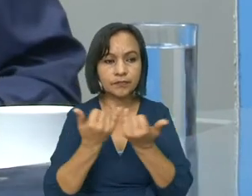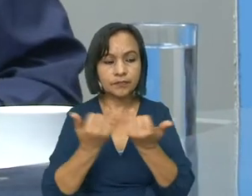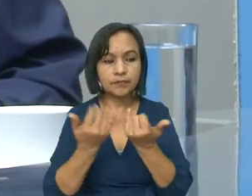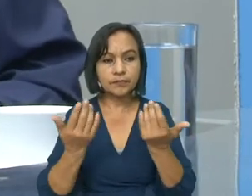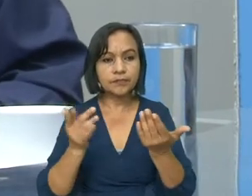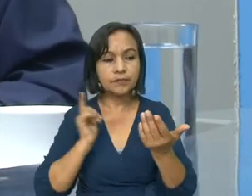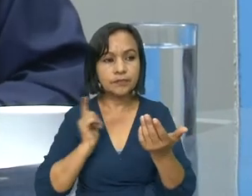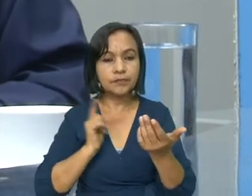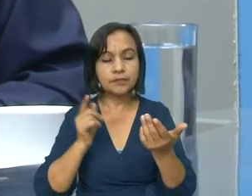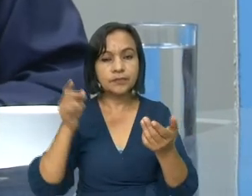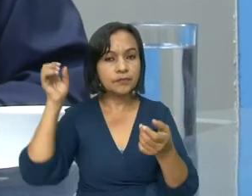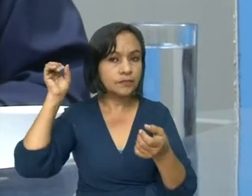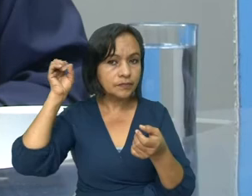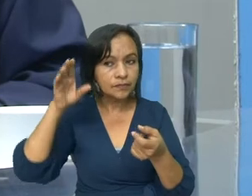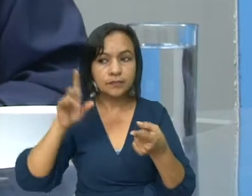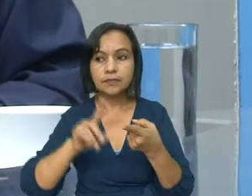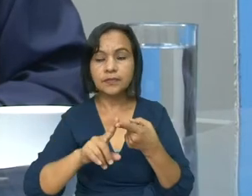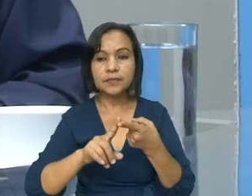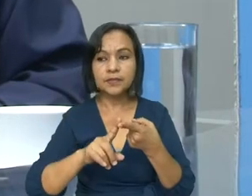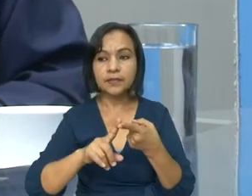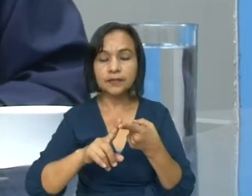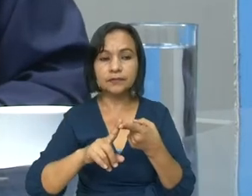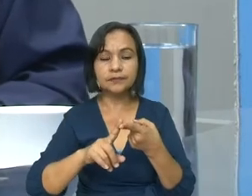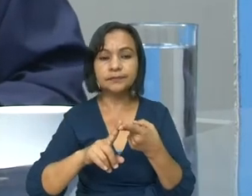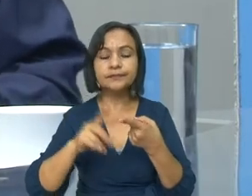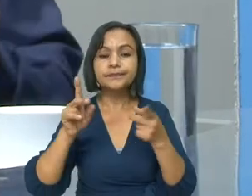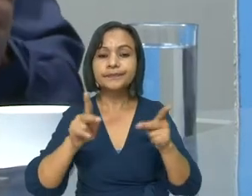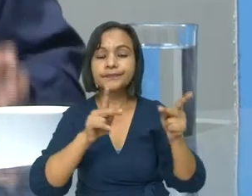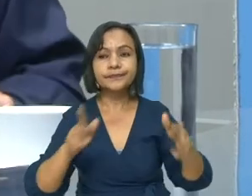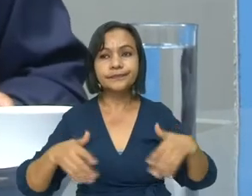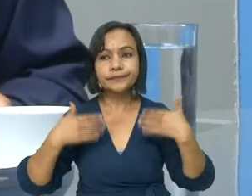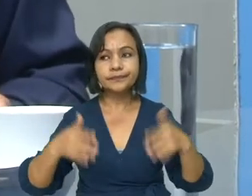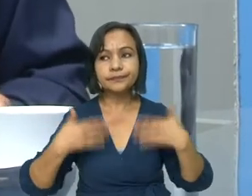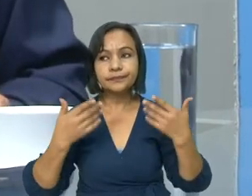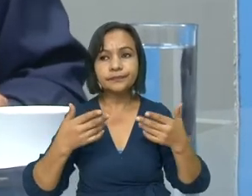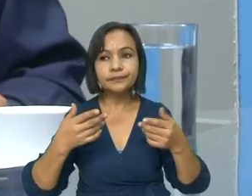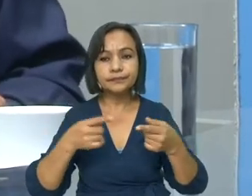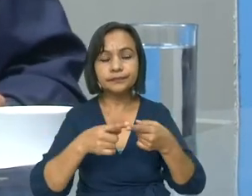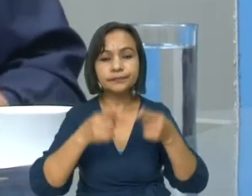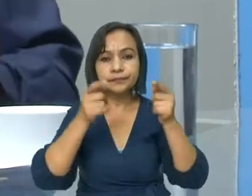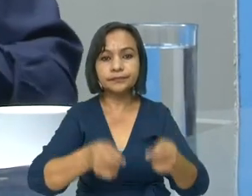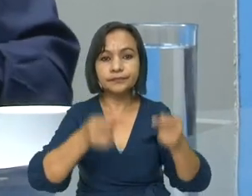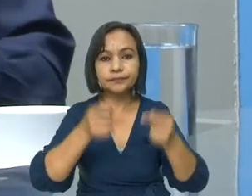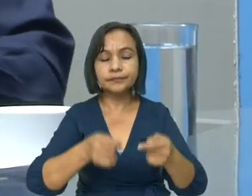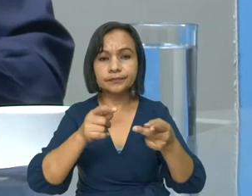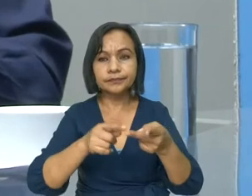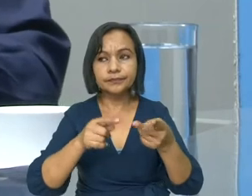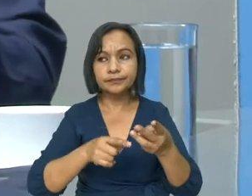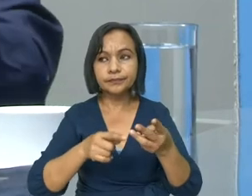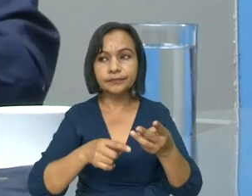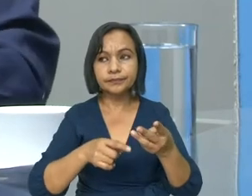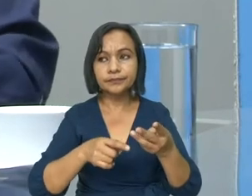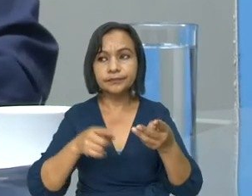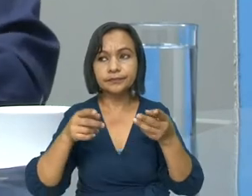también tiene área turística para que la gente se divierta. Lo mismo en el puerto de Granada. No solamente está el concepto